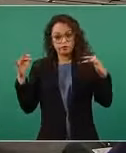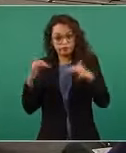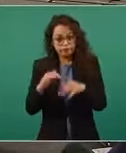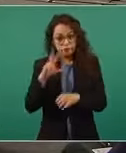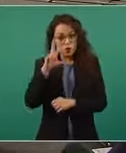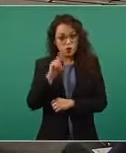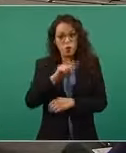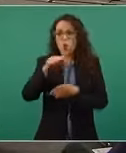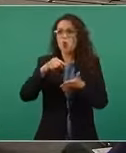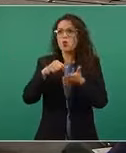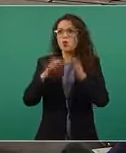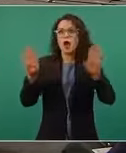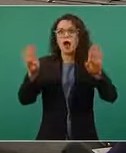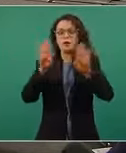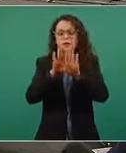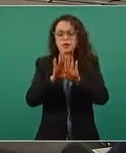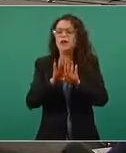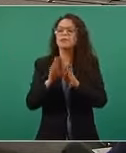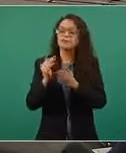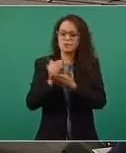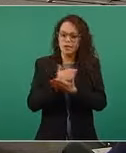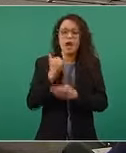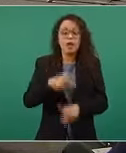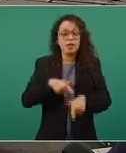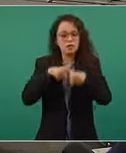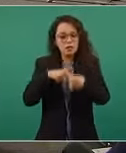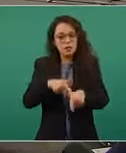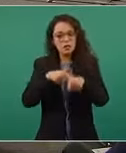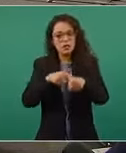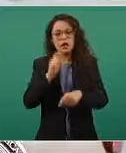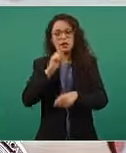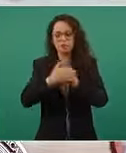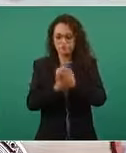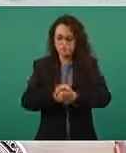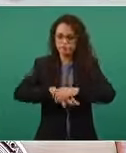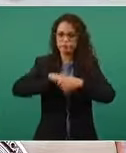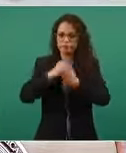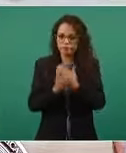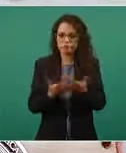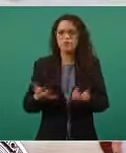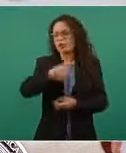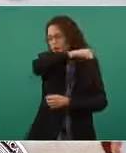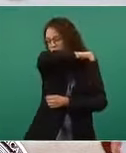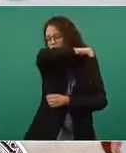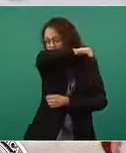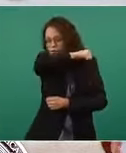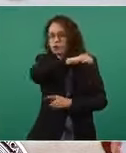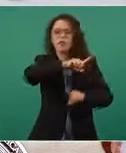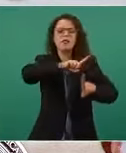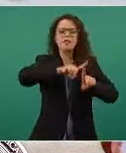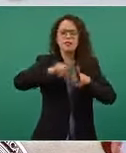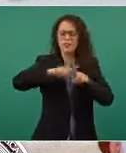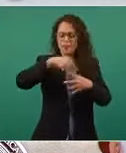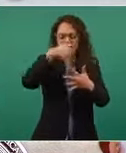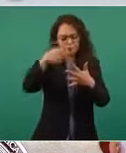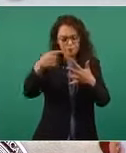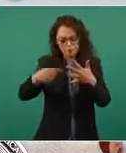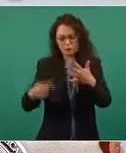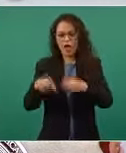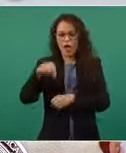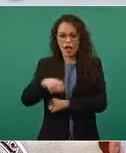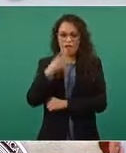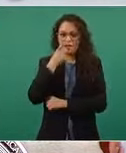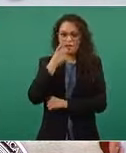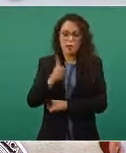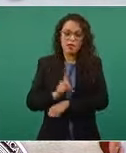cerrados, que se mantienen el lavado de manos, el estornudo de etiqueta, en fin, las distintas medidas que hemos estado comentando desde el